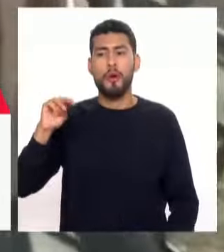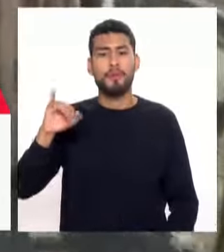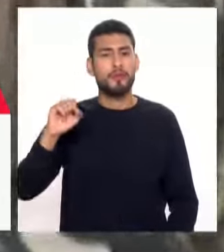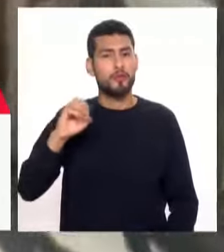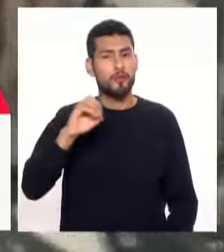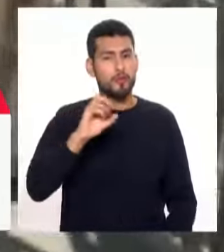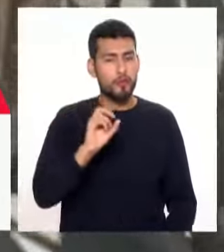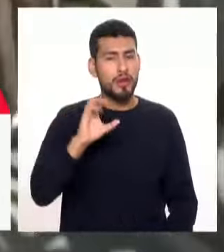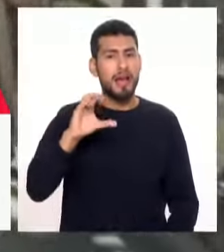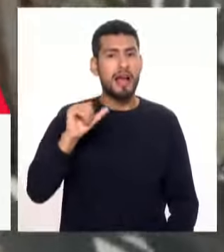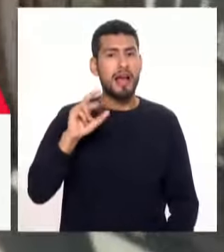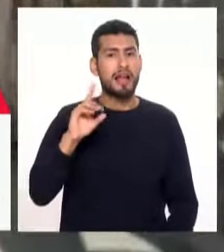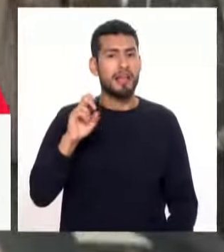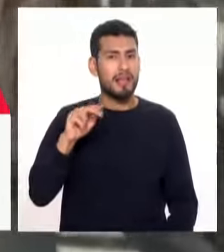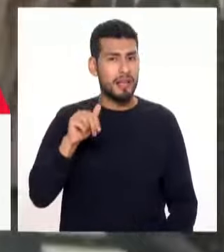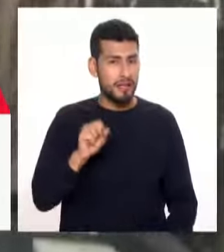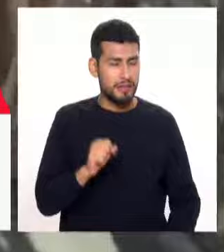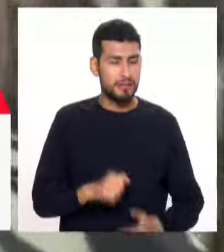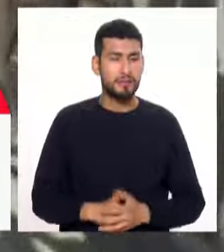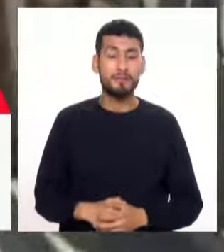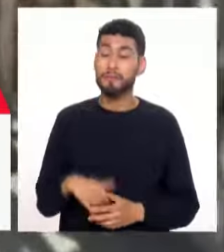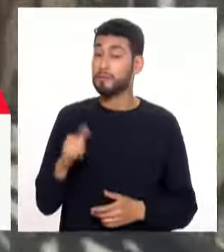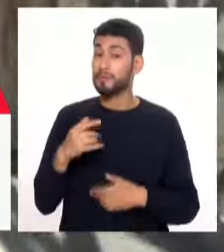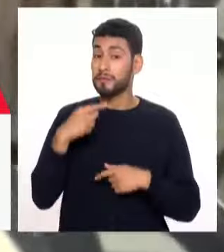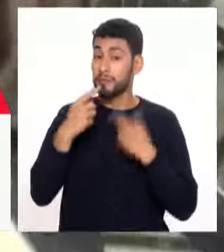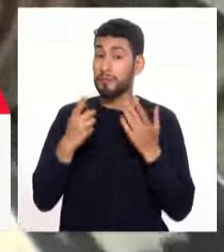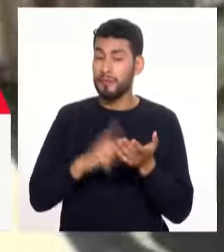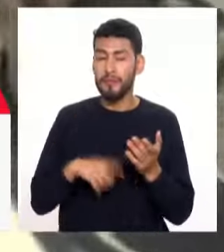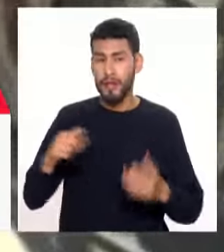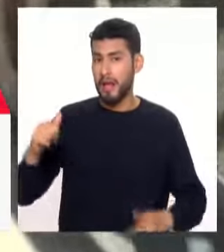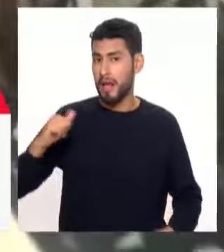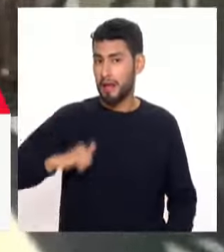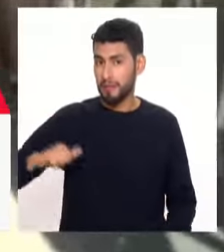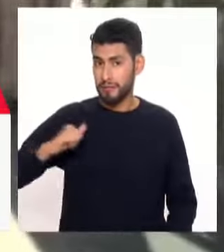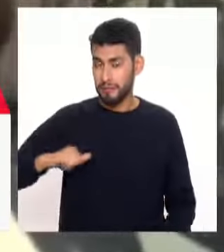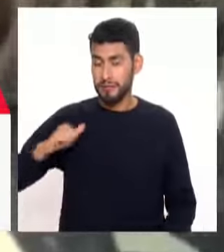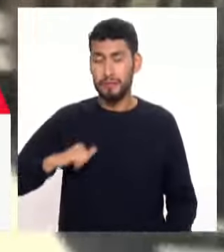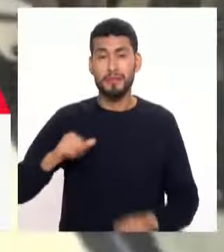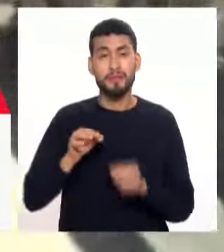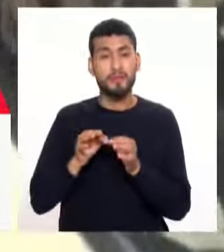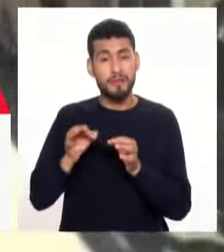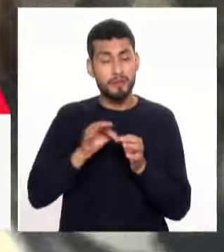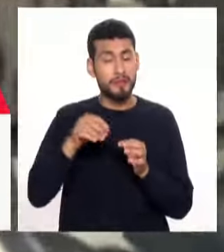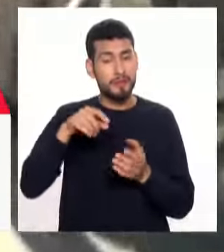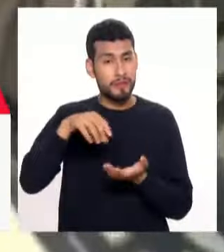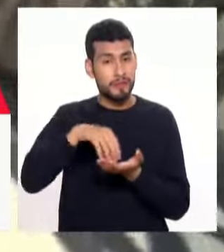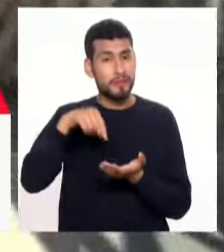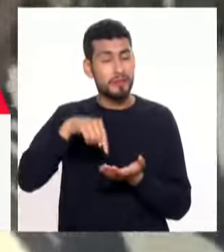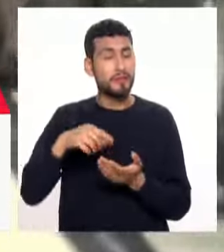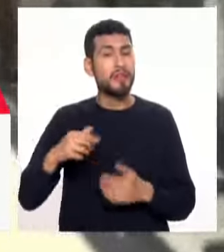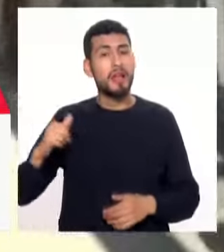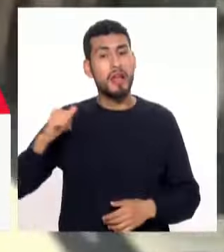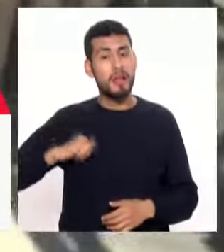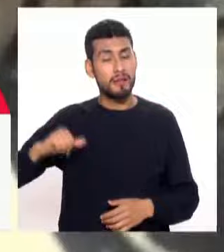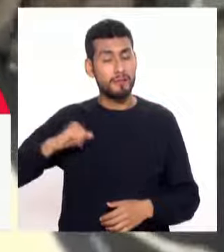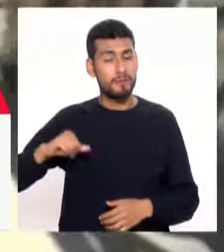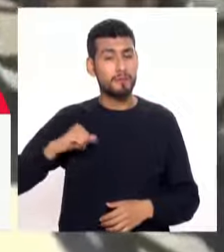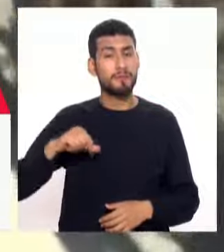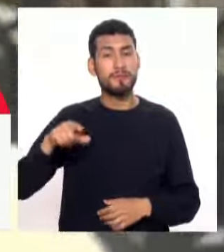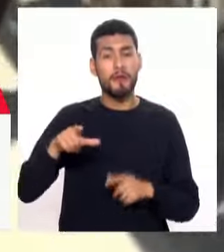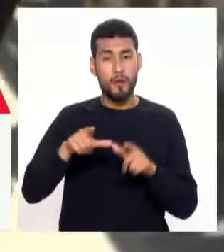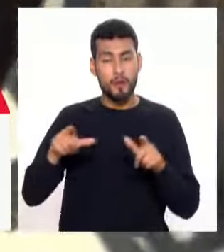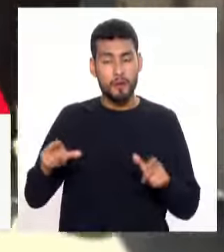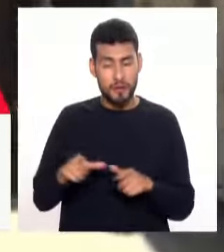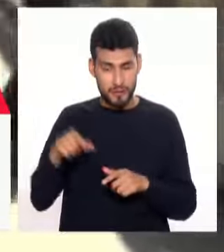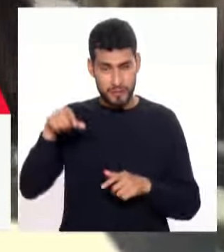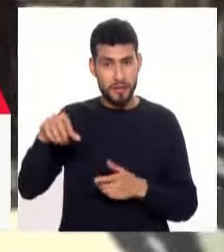Cárdenas Muge. También está, como lo señalábamos, el alcalde distrital, está el alcalde de la